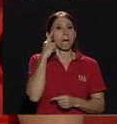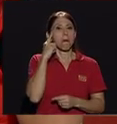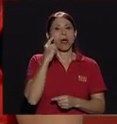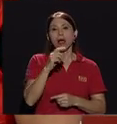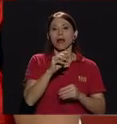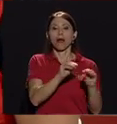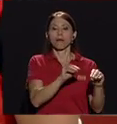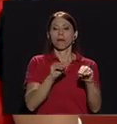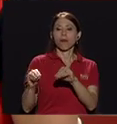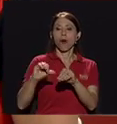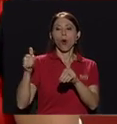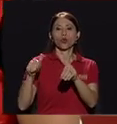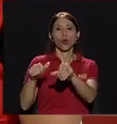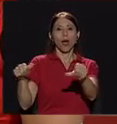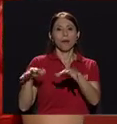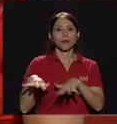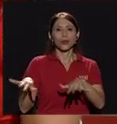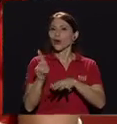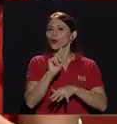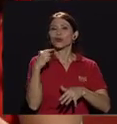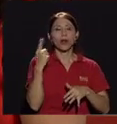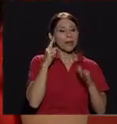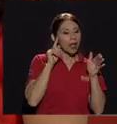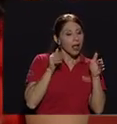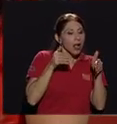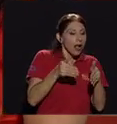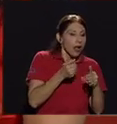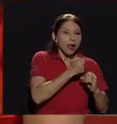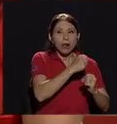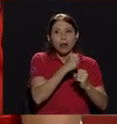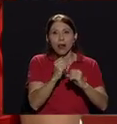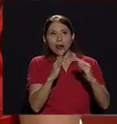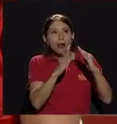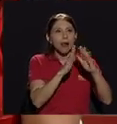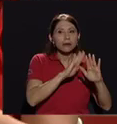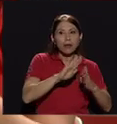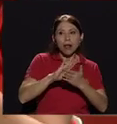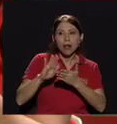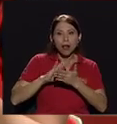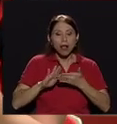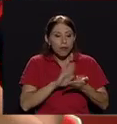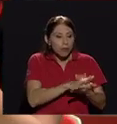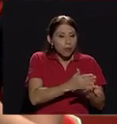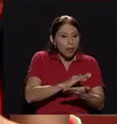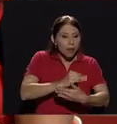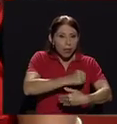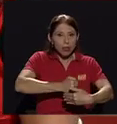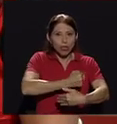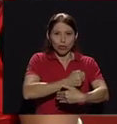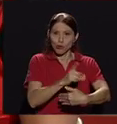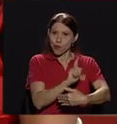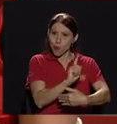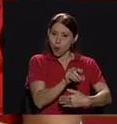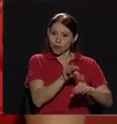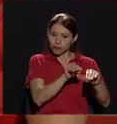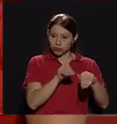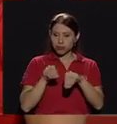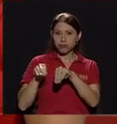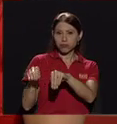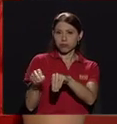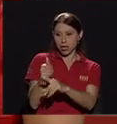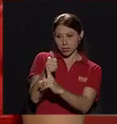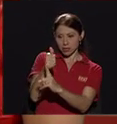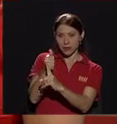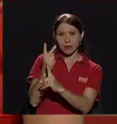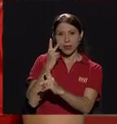en el ámbito de la cocina, ¿verdad? Ni del quehacer doméstico, sino a verse a sí mismas como ciudadanas